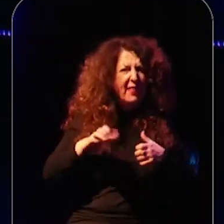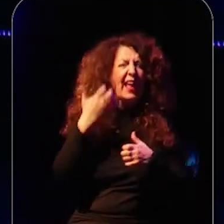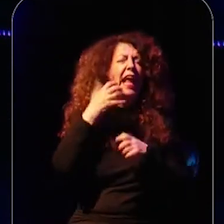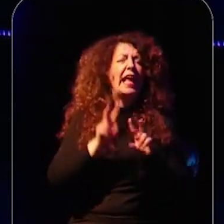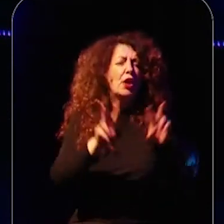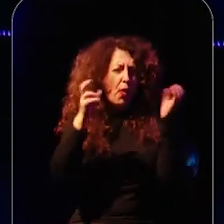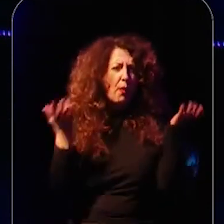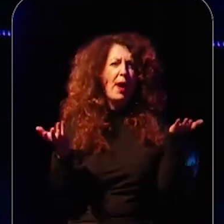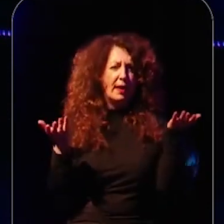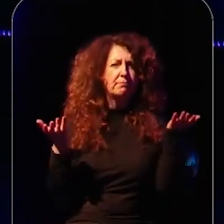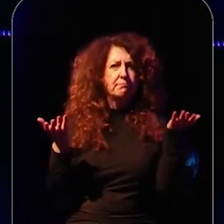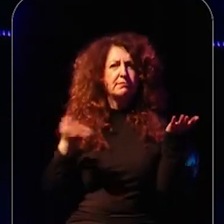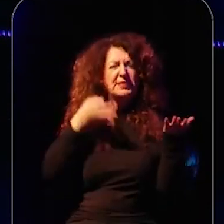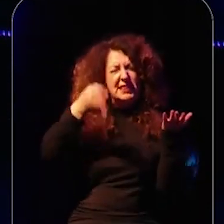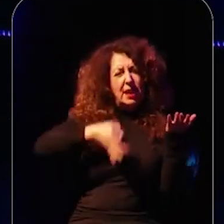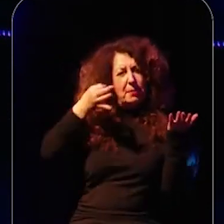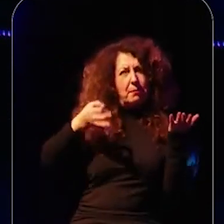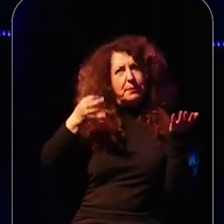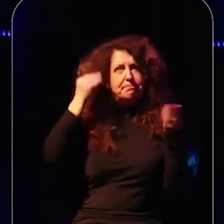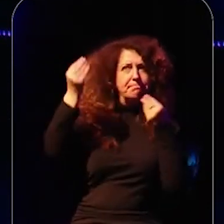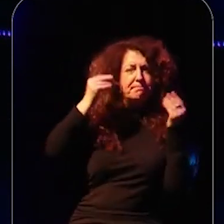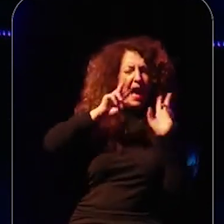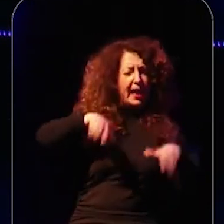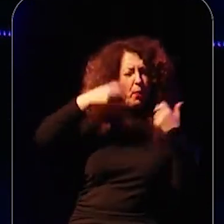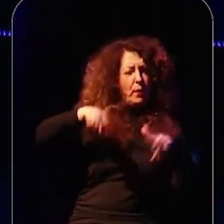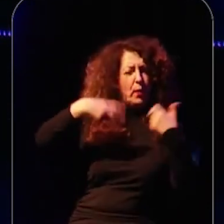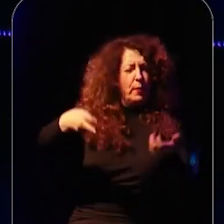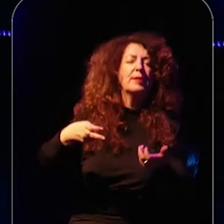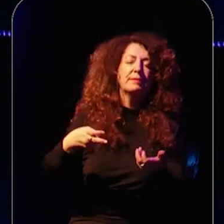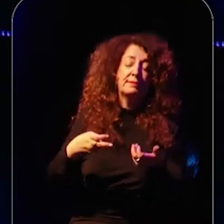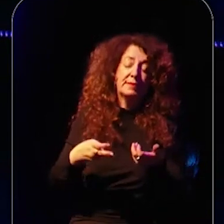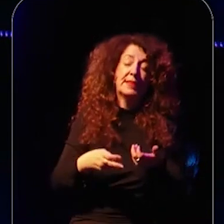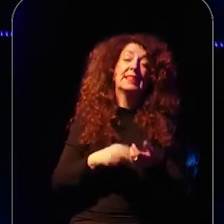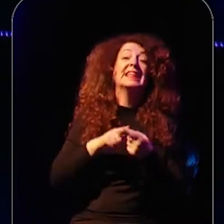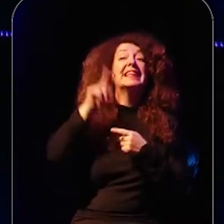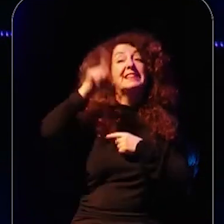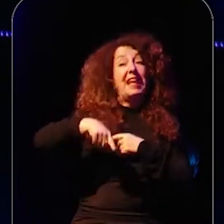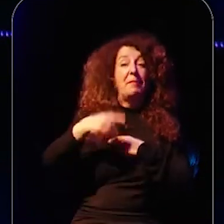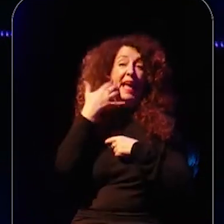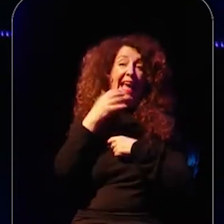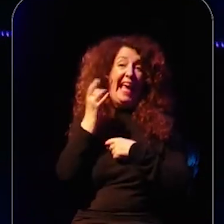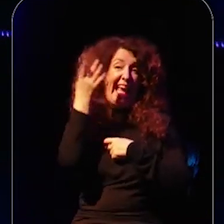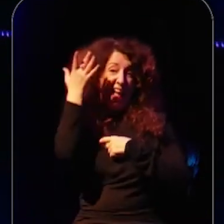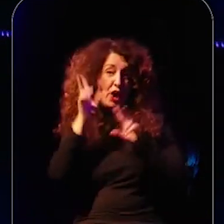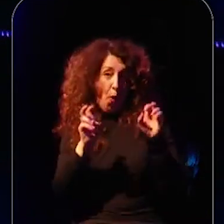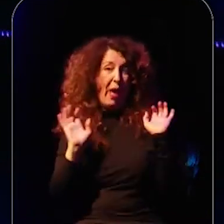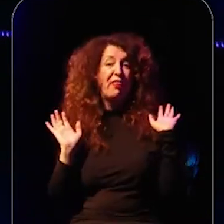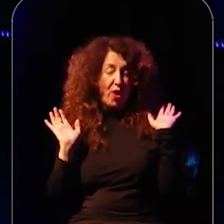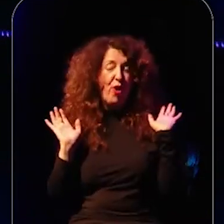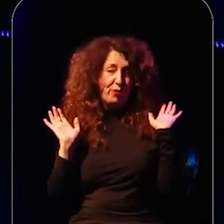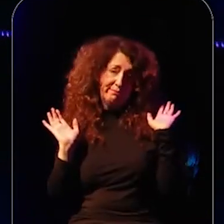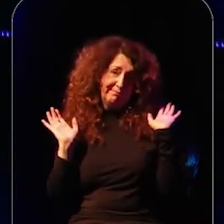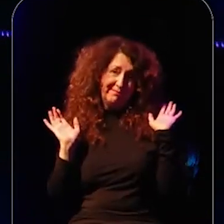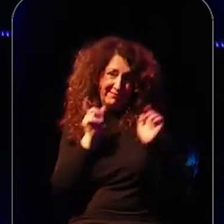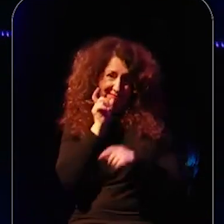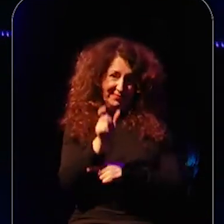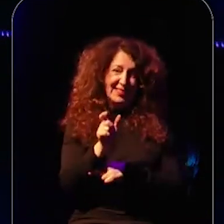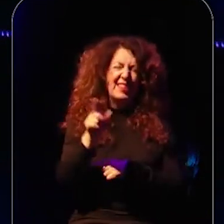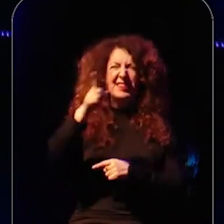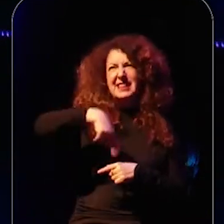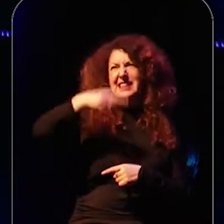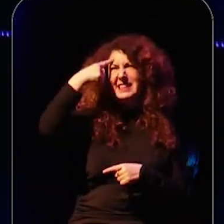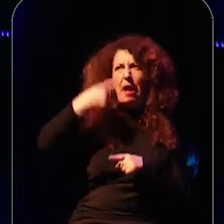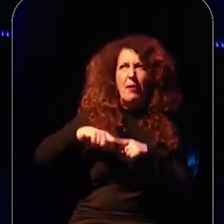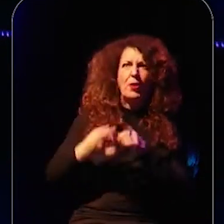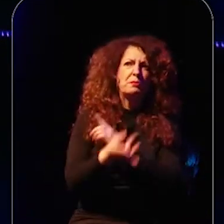de estar en constante renovación. En segundo lugar, la innovación. Vuelvo a insistir en ello. El saber qué es lo que se